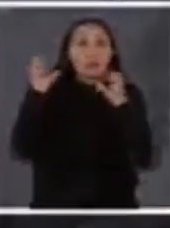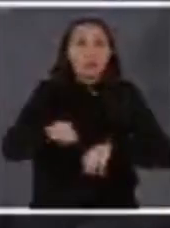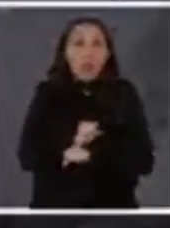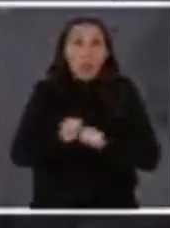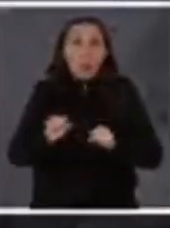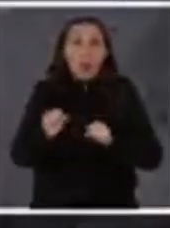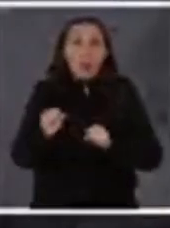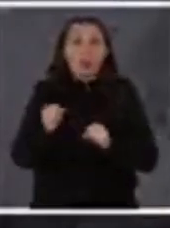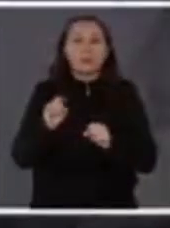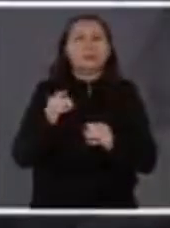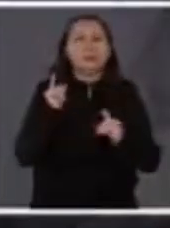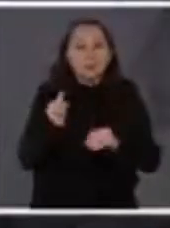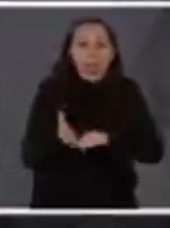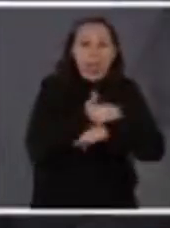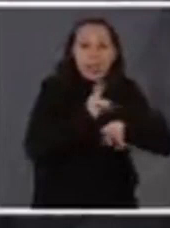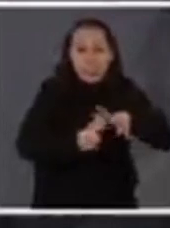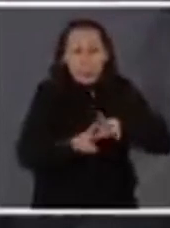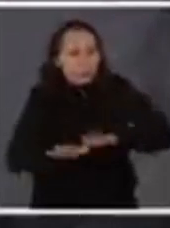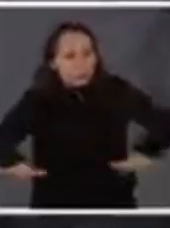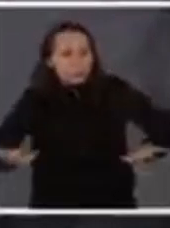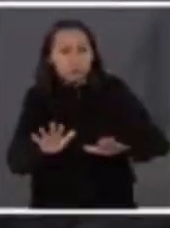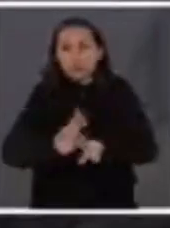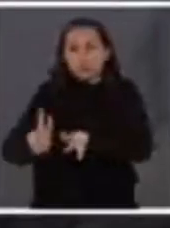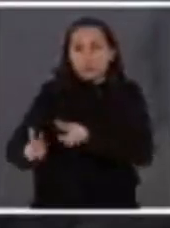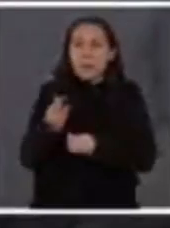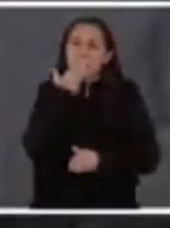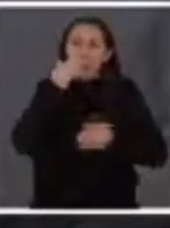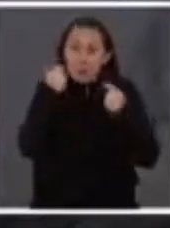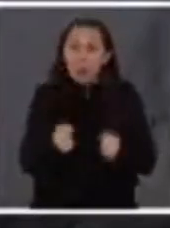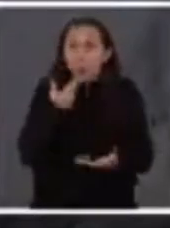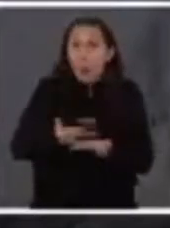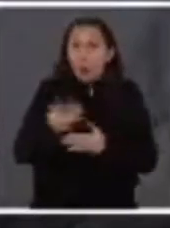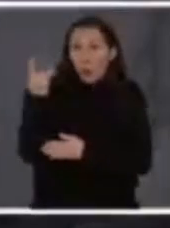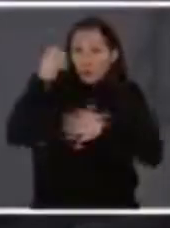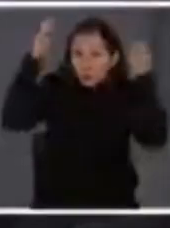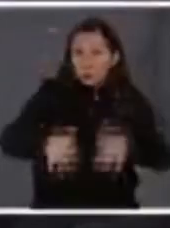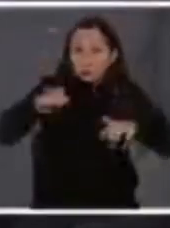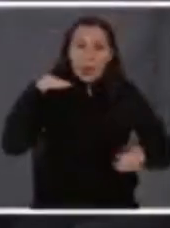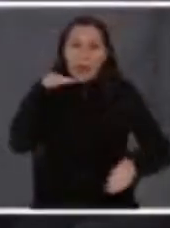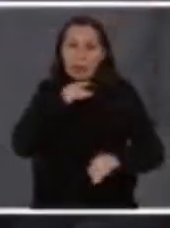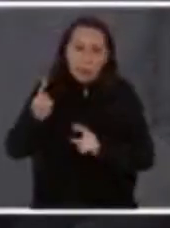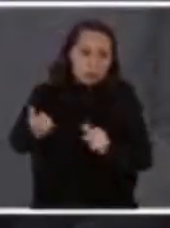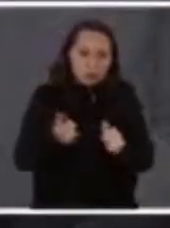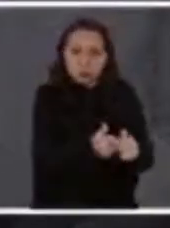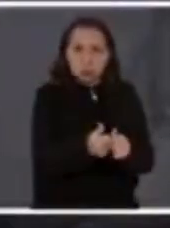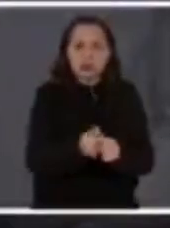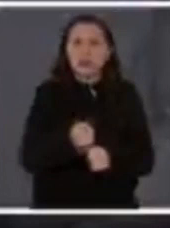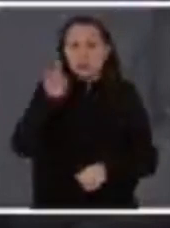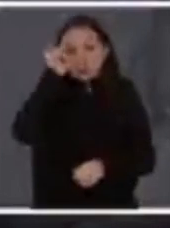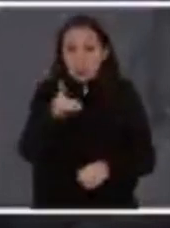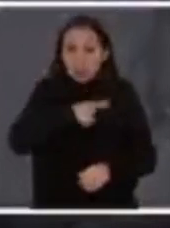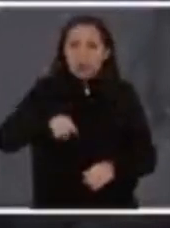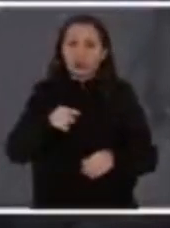que sí podemos es generar todas las condiciones para que la prevención sea lo mejor posible y una vez desatada la emergencia llegar lo más rápido posible. Quiero que sepan